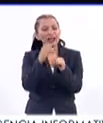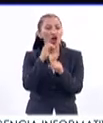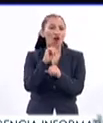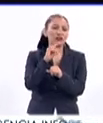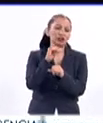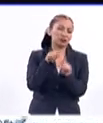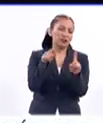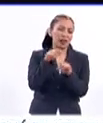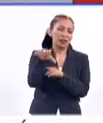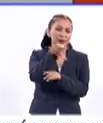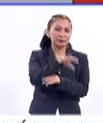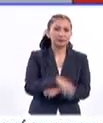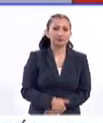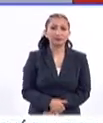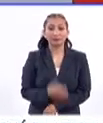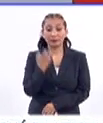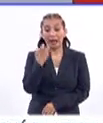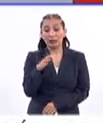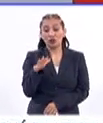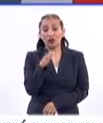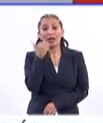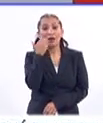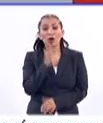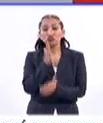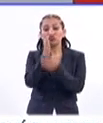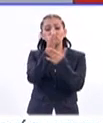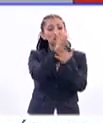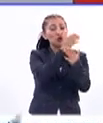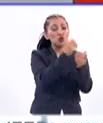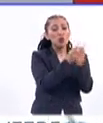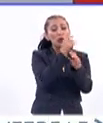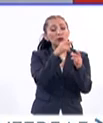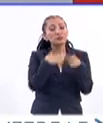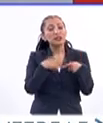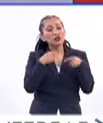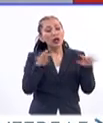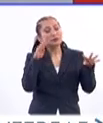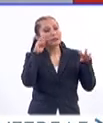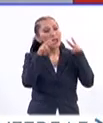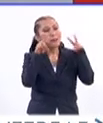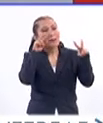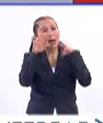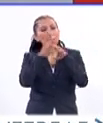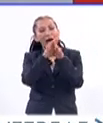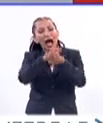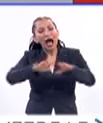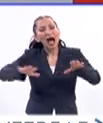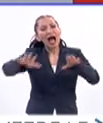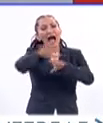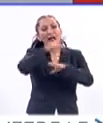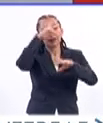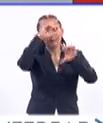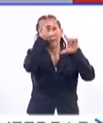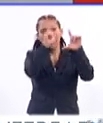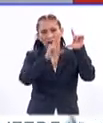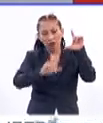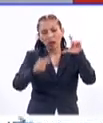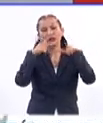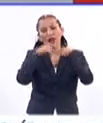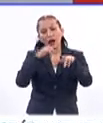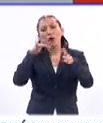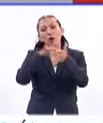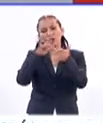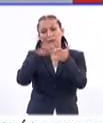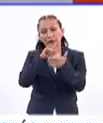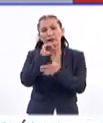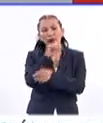oficios, entre otros. Con esto pues queremos llegar a nuevos públicos y más extenso en el territorio y bueno, seguiremos